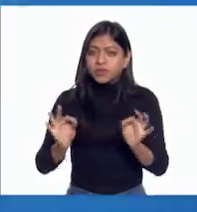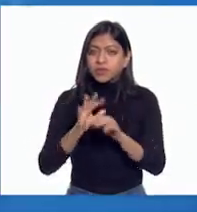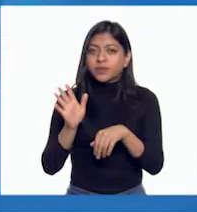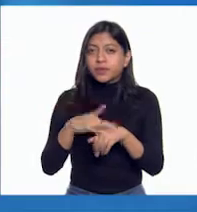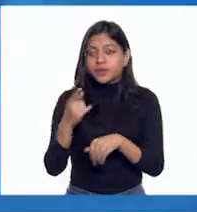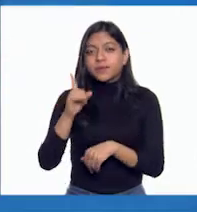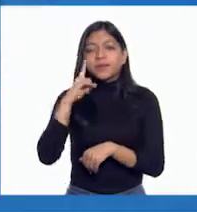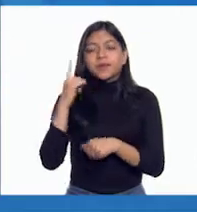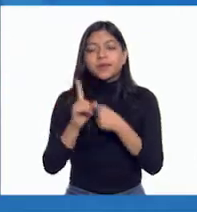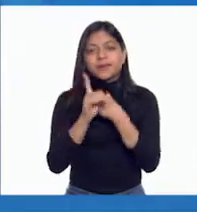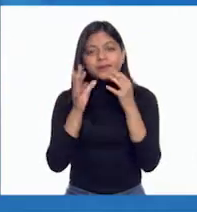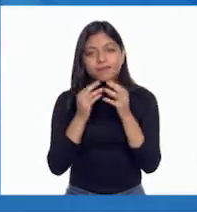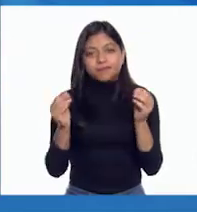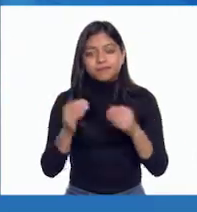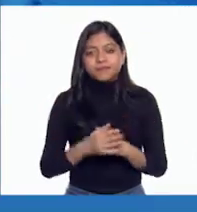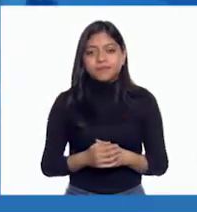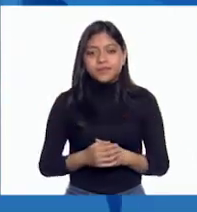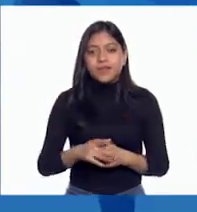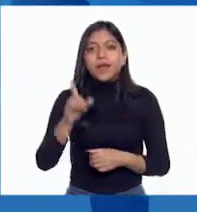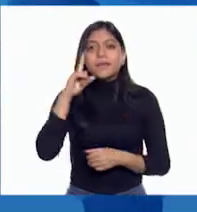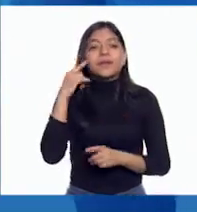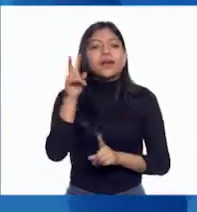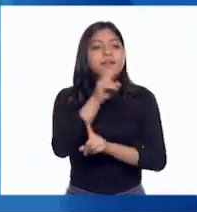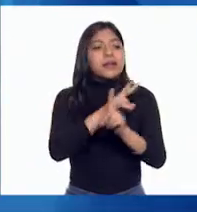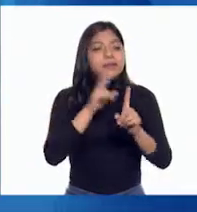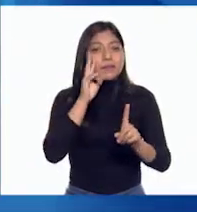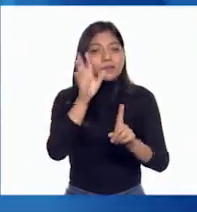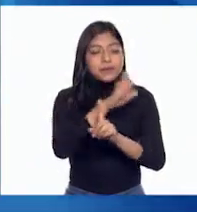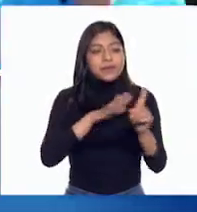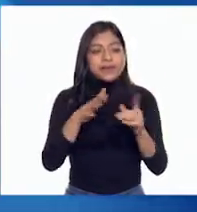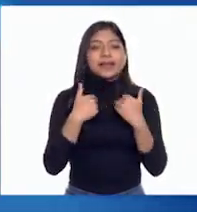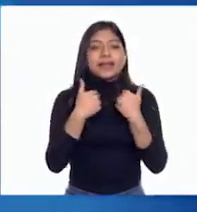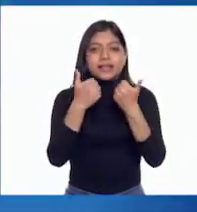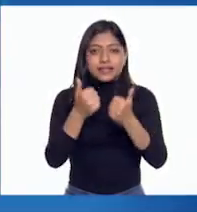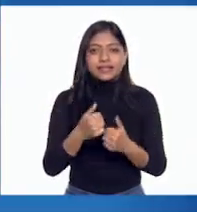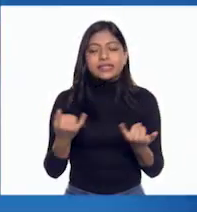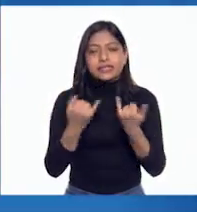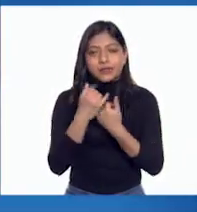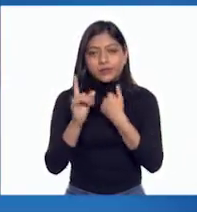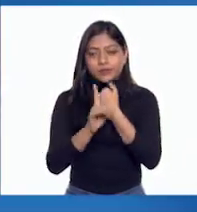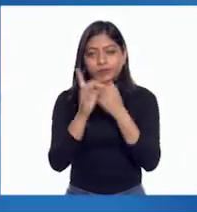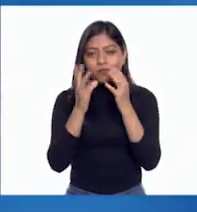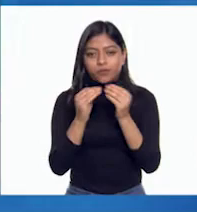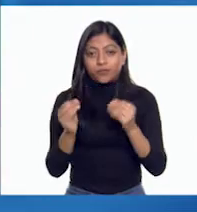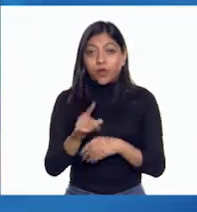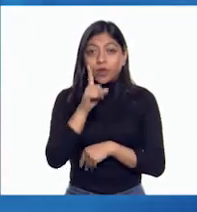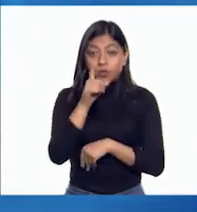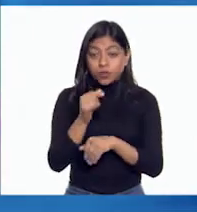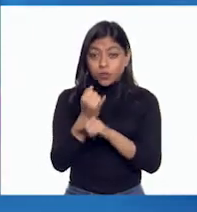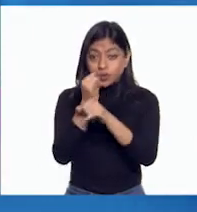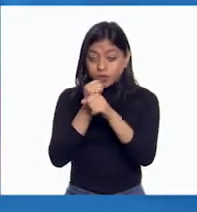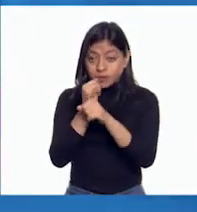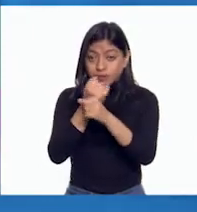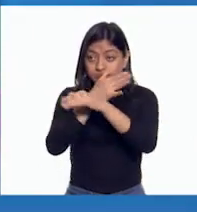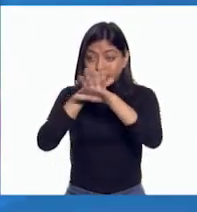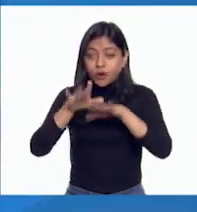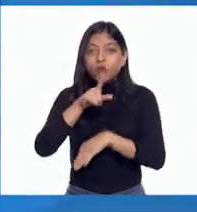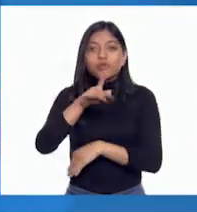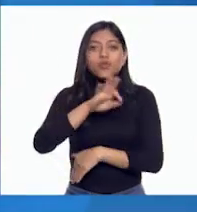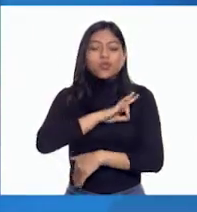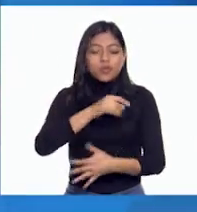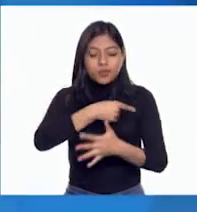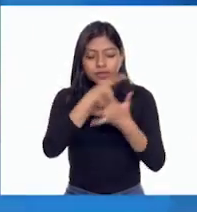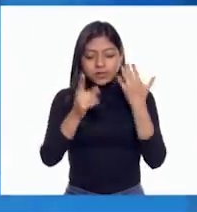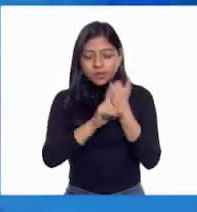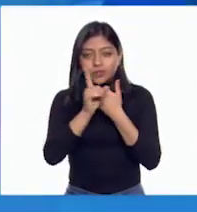posible. Para darnos cuenta de lo que sucede y así poder resolverlo. Porque así podemos evitar ese tipo